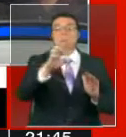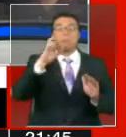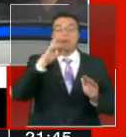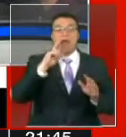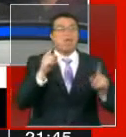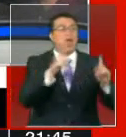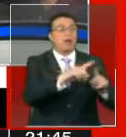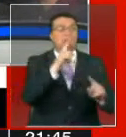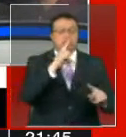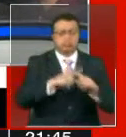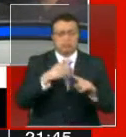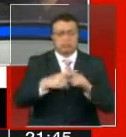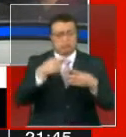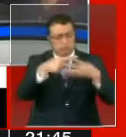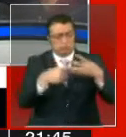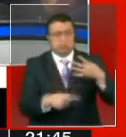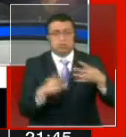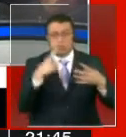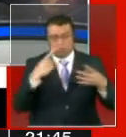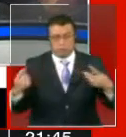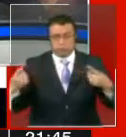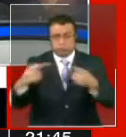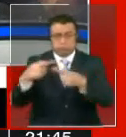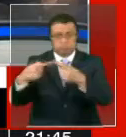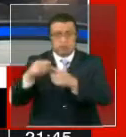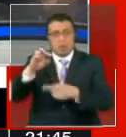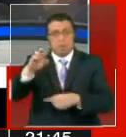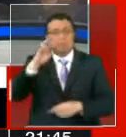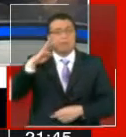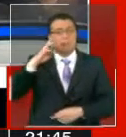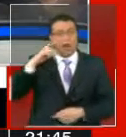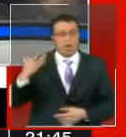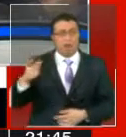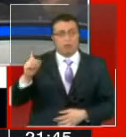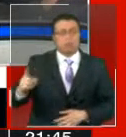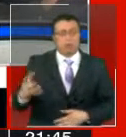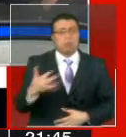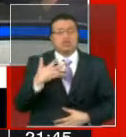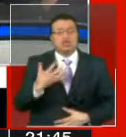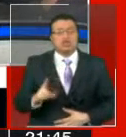Santiago. Si hay tanto nombre, ¿por qué no hacer que todos compitan y con primarias la gente decida cuál es el mejor?